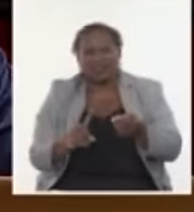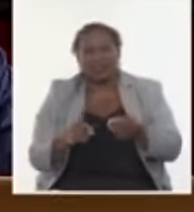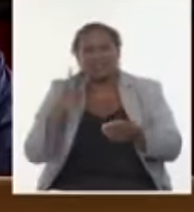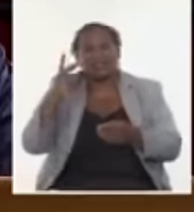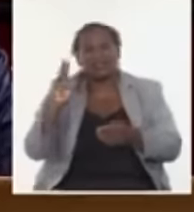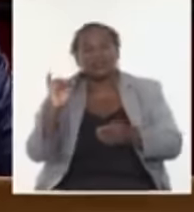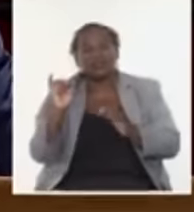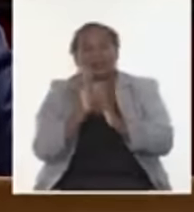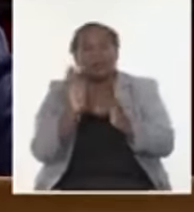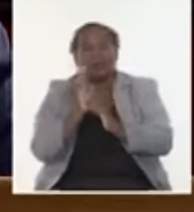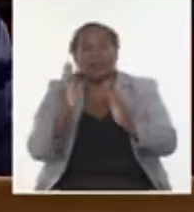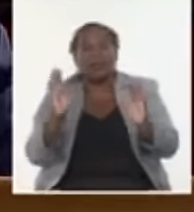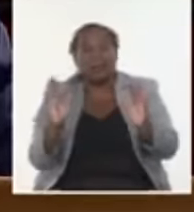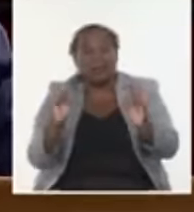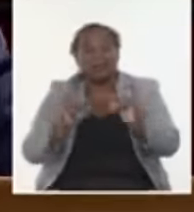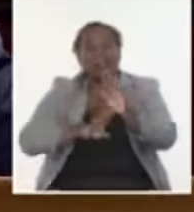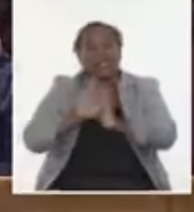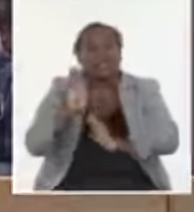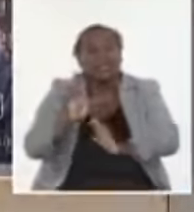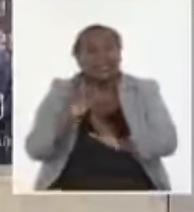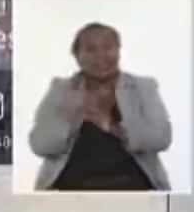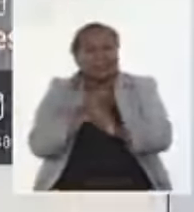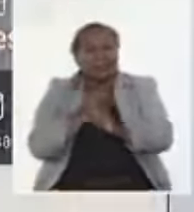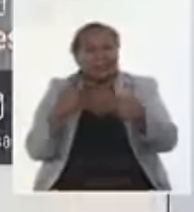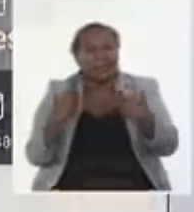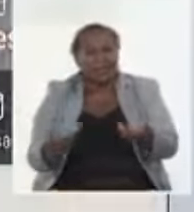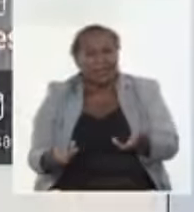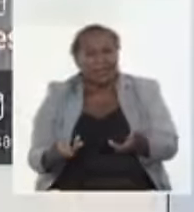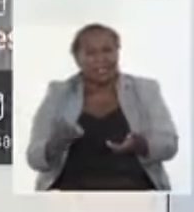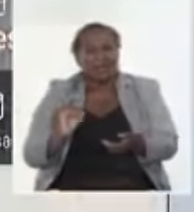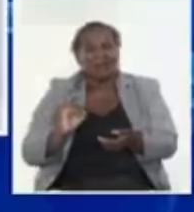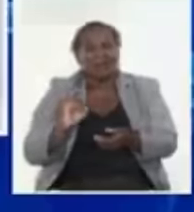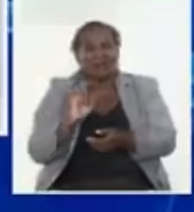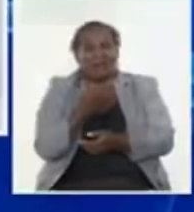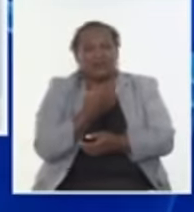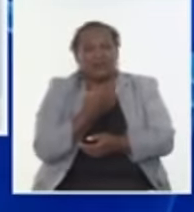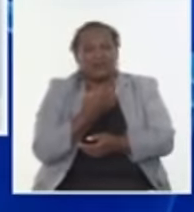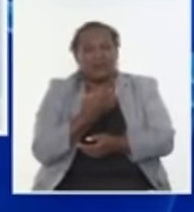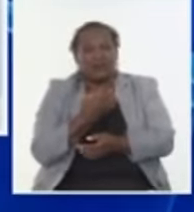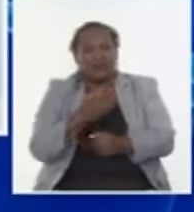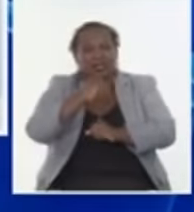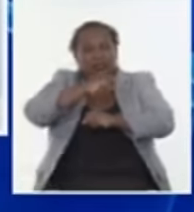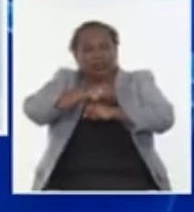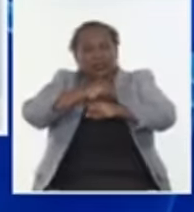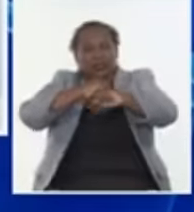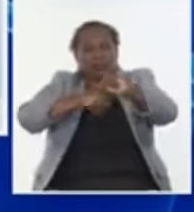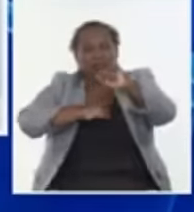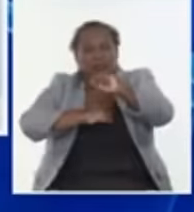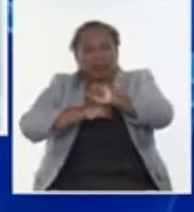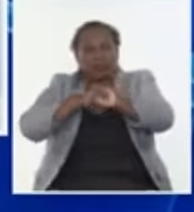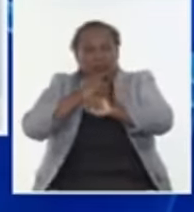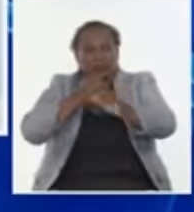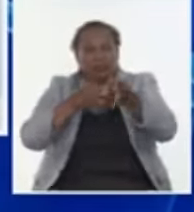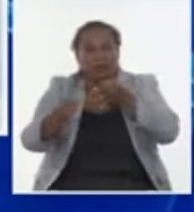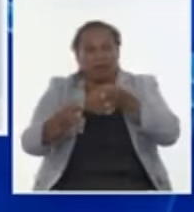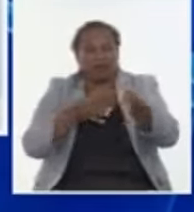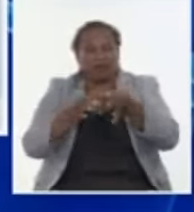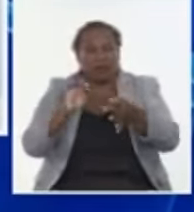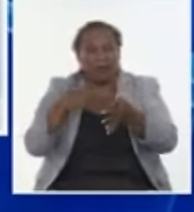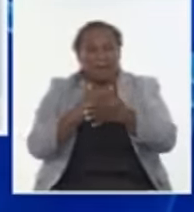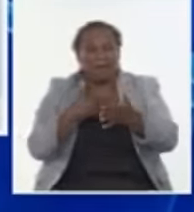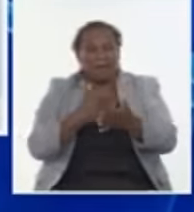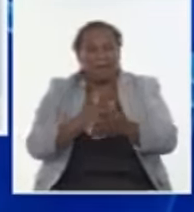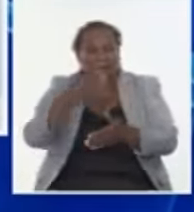semestre vamos a avanzar profundamente en el perfeccionamiento de las estructuras y las funciones de las empresas estatales. No